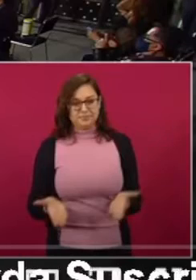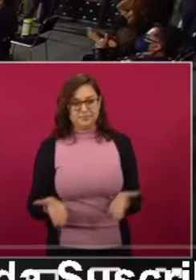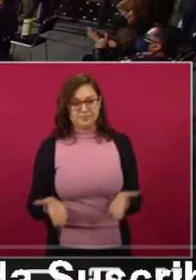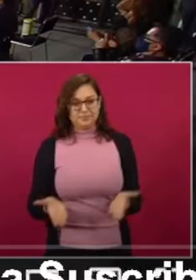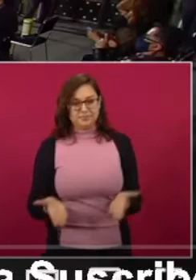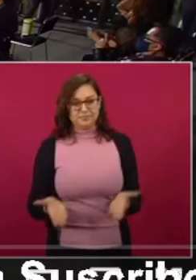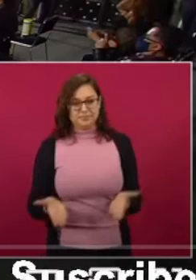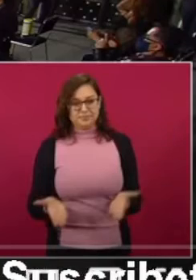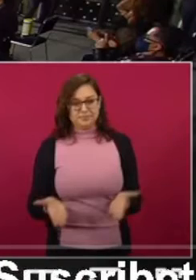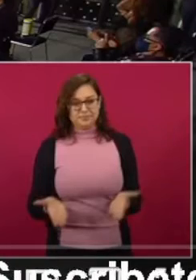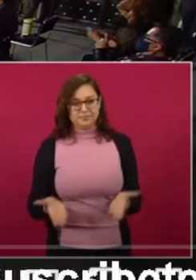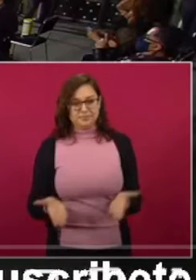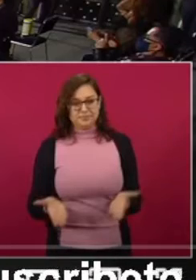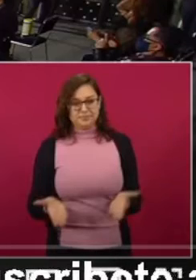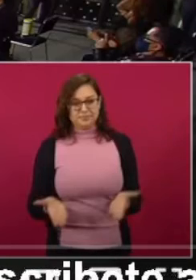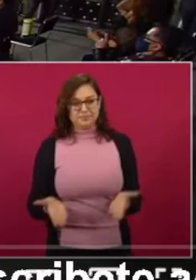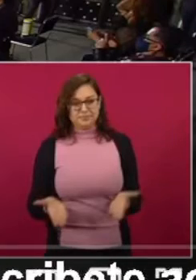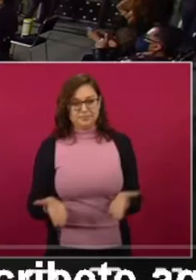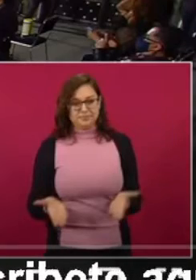la votación